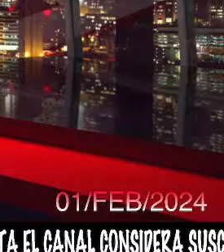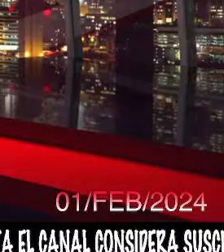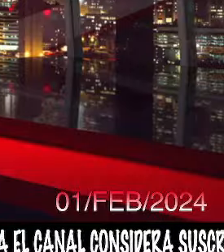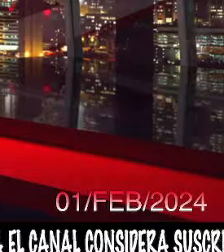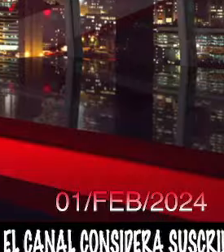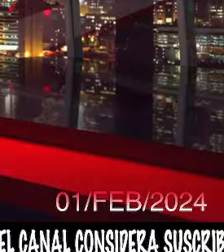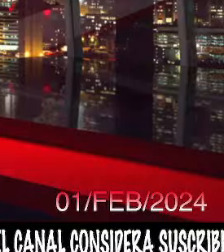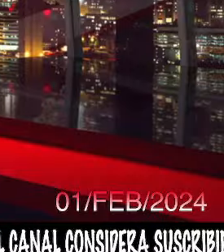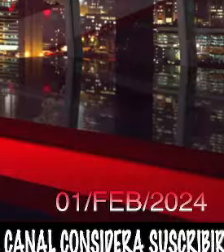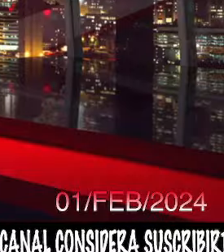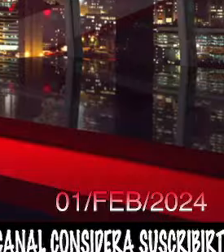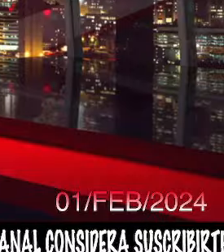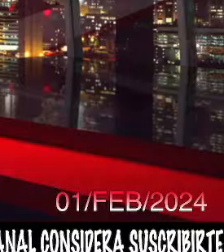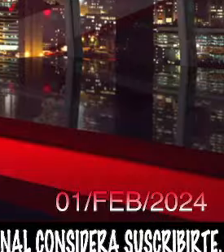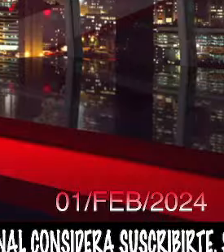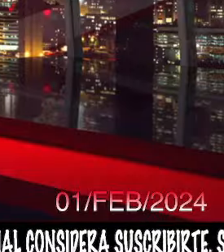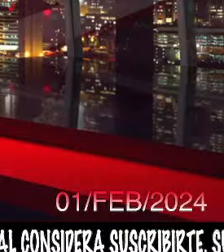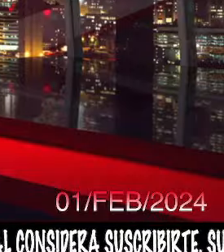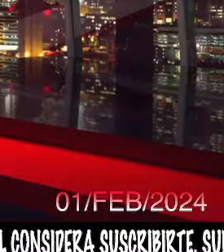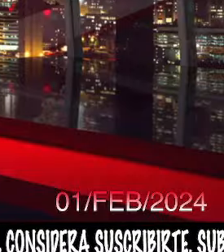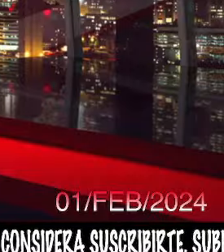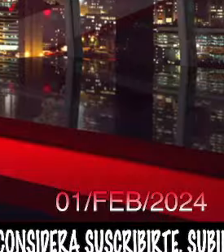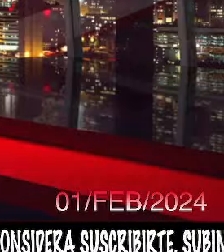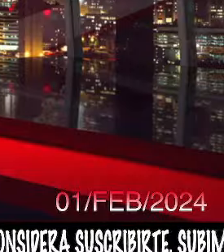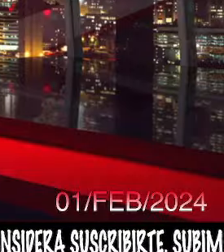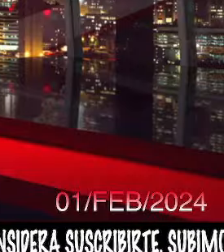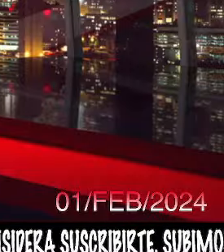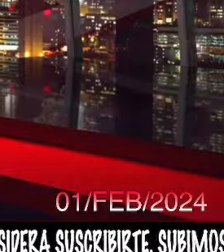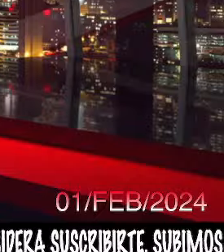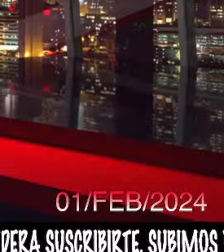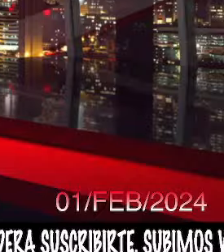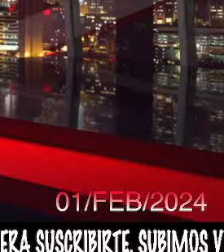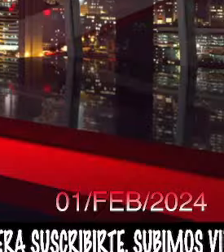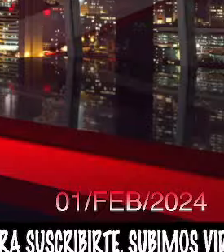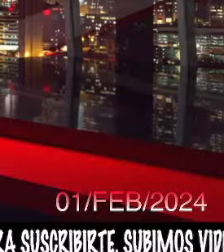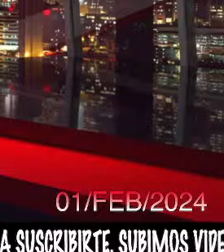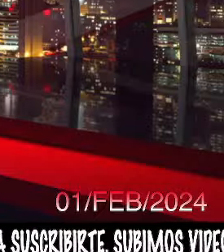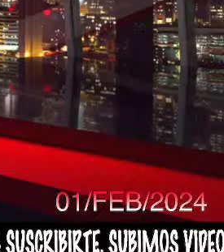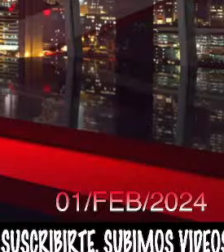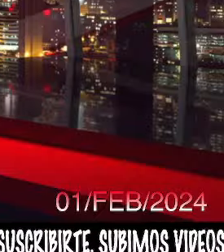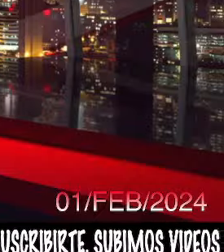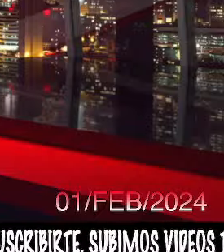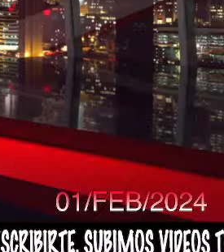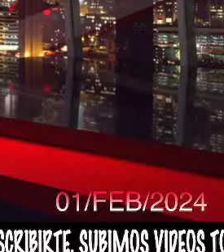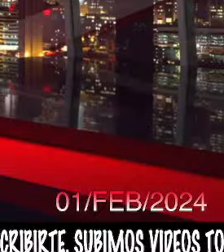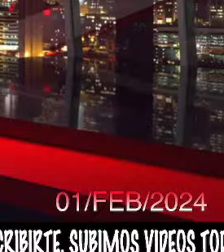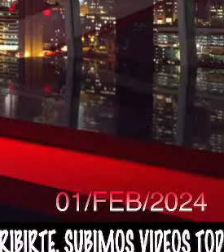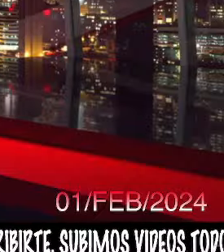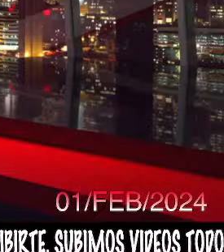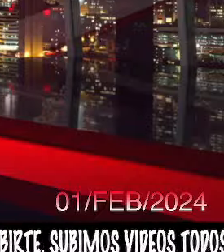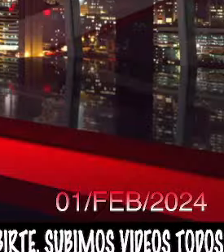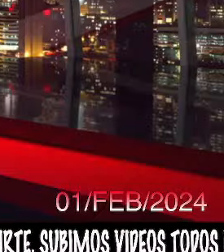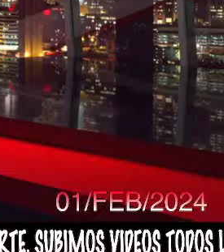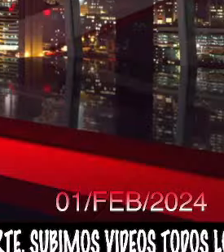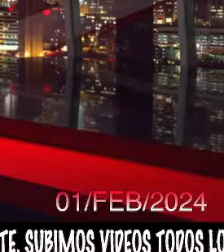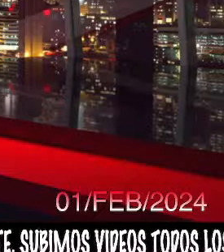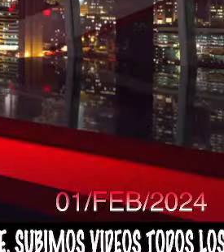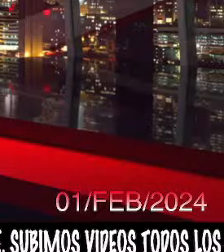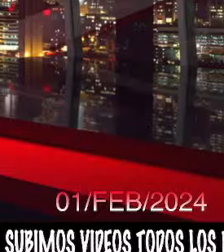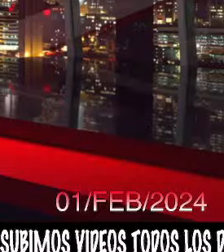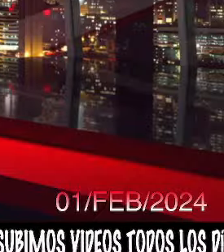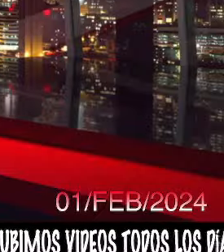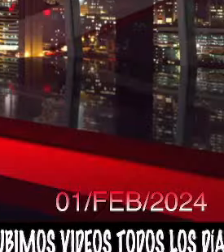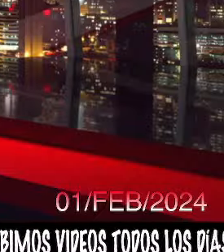señor del PAN, al maestro Víctor Hugo Sondón Saavedra, que bueno, pues sacó el cobre y no